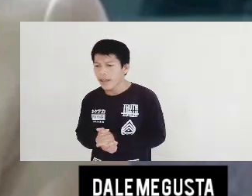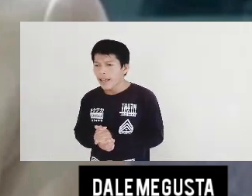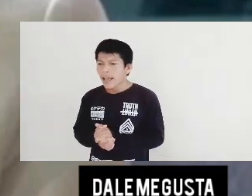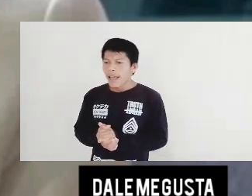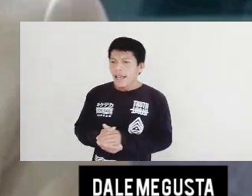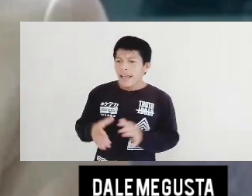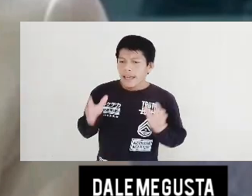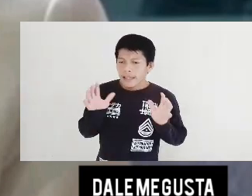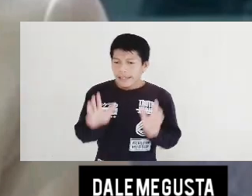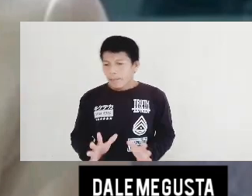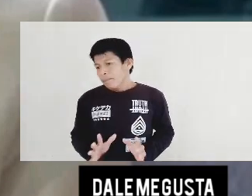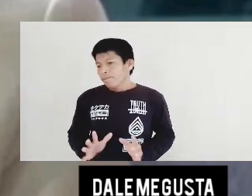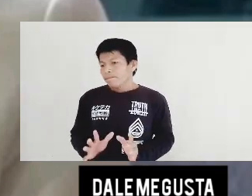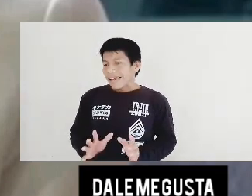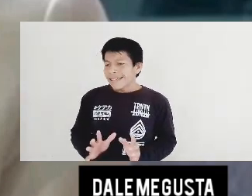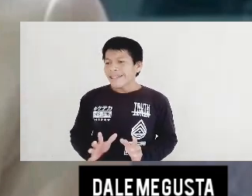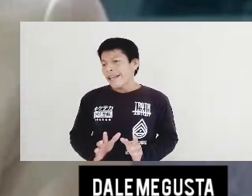Bueno,